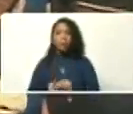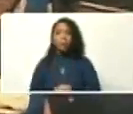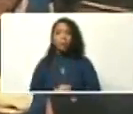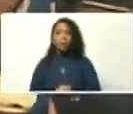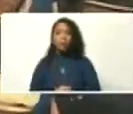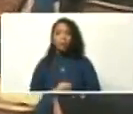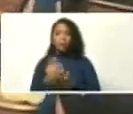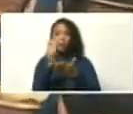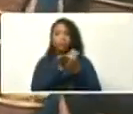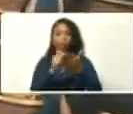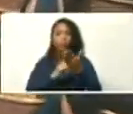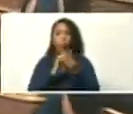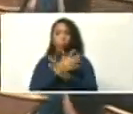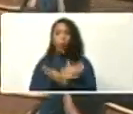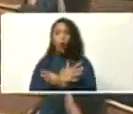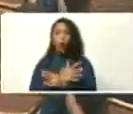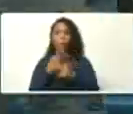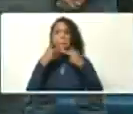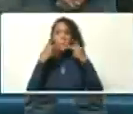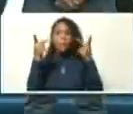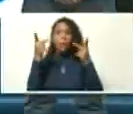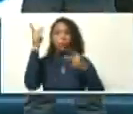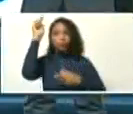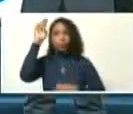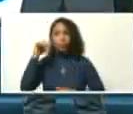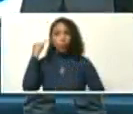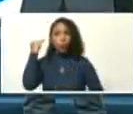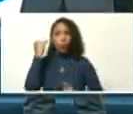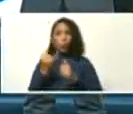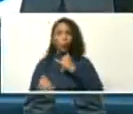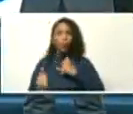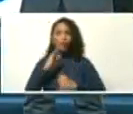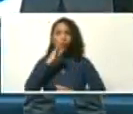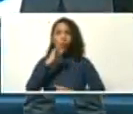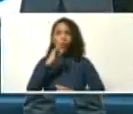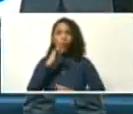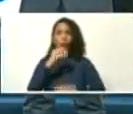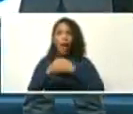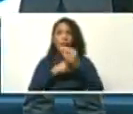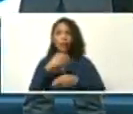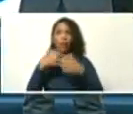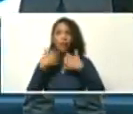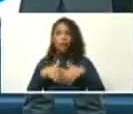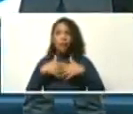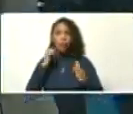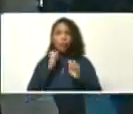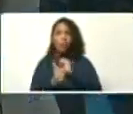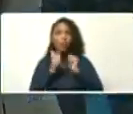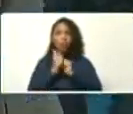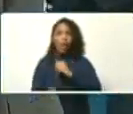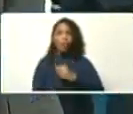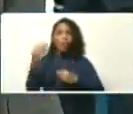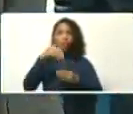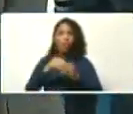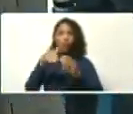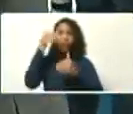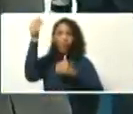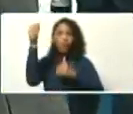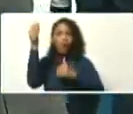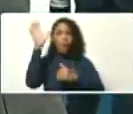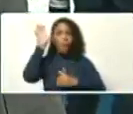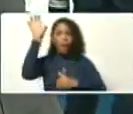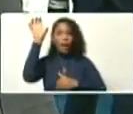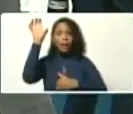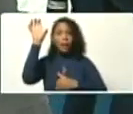columna Visión de Juego, publicada en el diario Últimas Noticias, dedicada a analizar la realidad deportiva dentro y fuera del país con